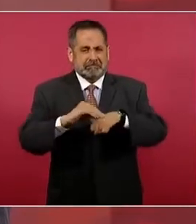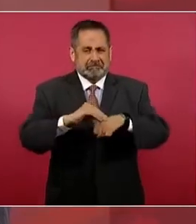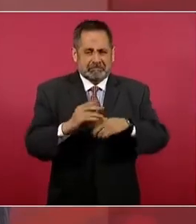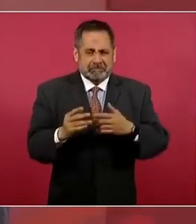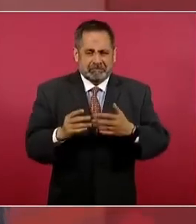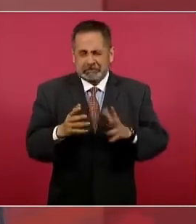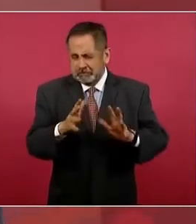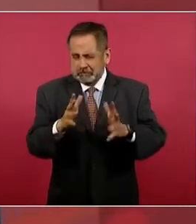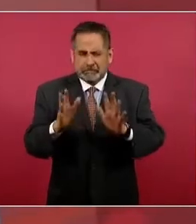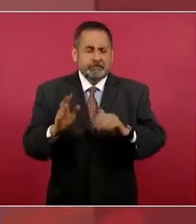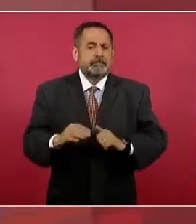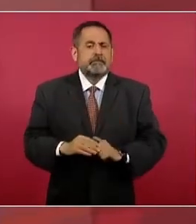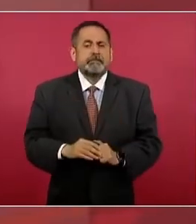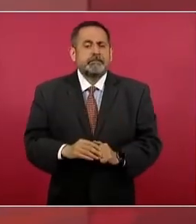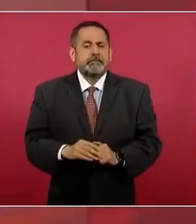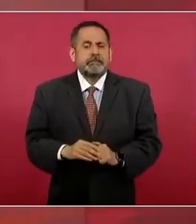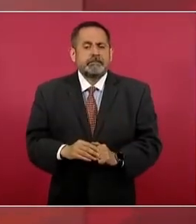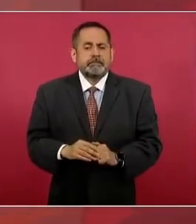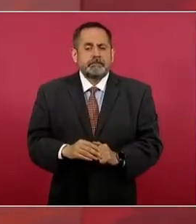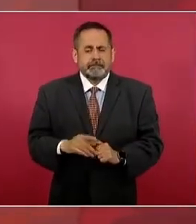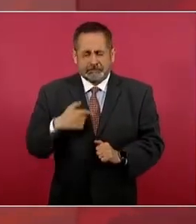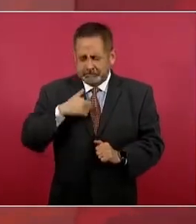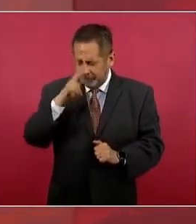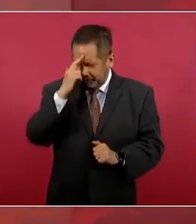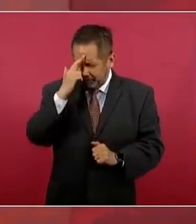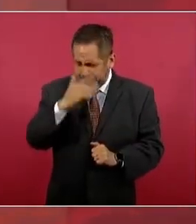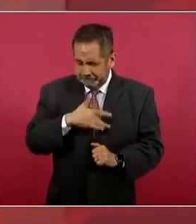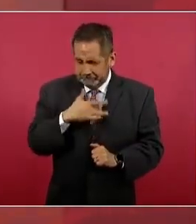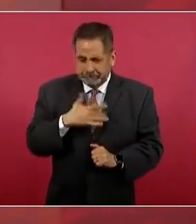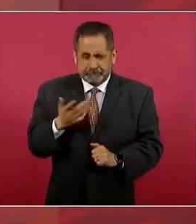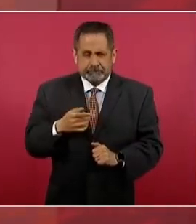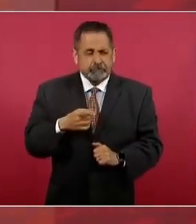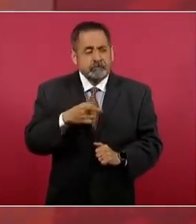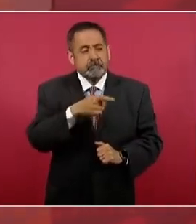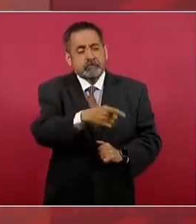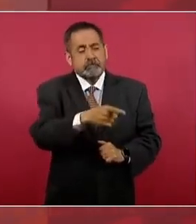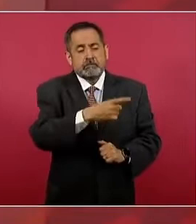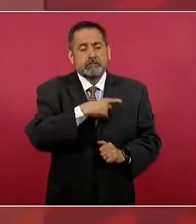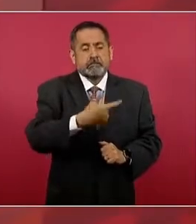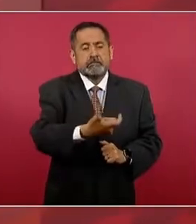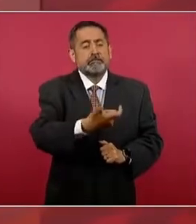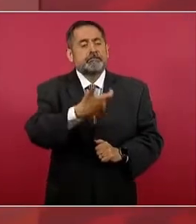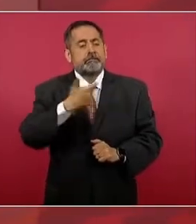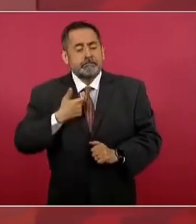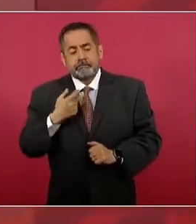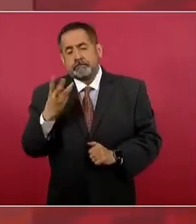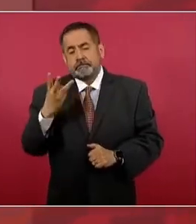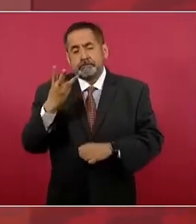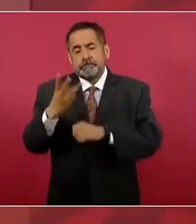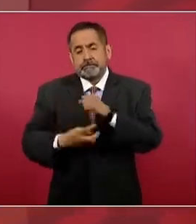en promedio, según recuerdo, a pagar en 3 años,